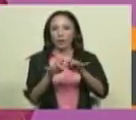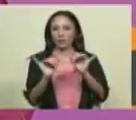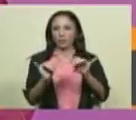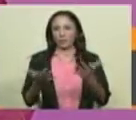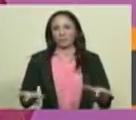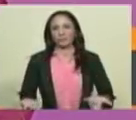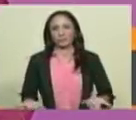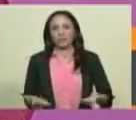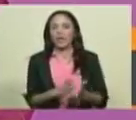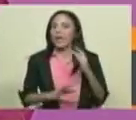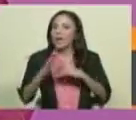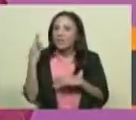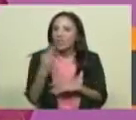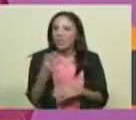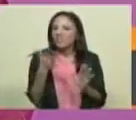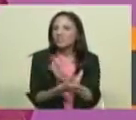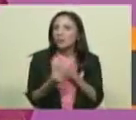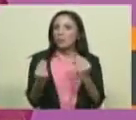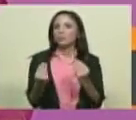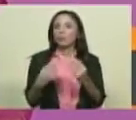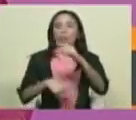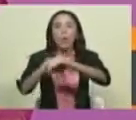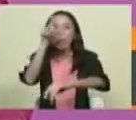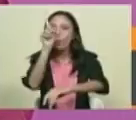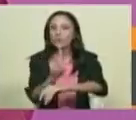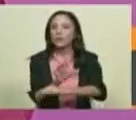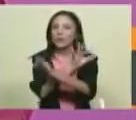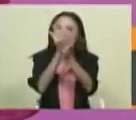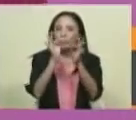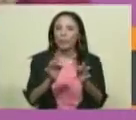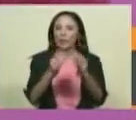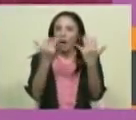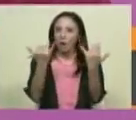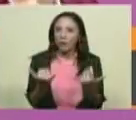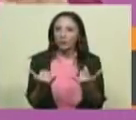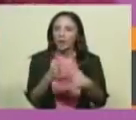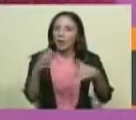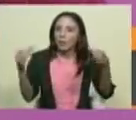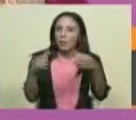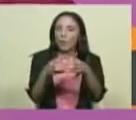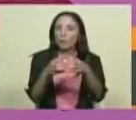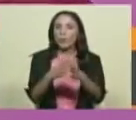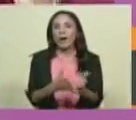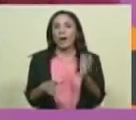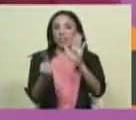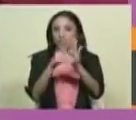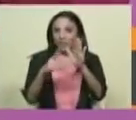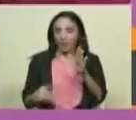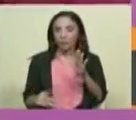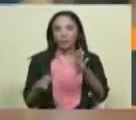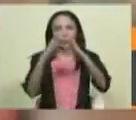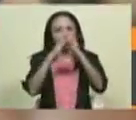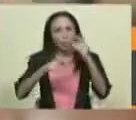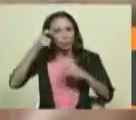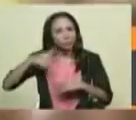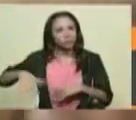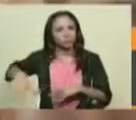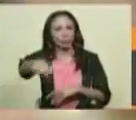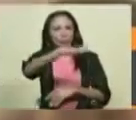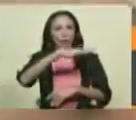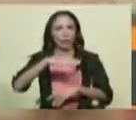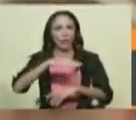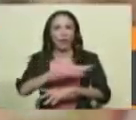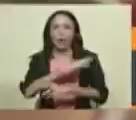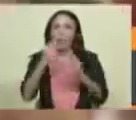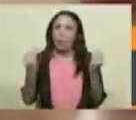La verdad verdadera es que el único frente amplio que existe aquí es el del pueblo bolivariano, el del pueblo rebelde, el